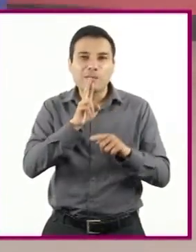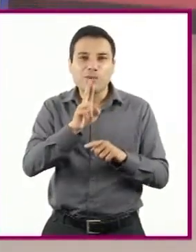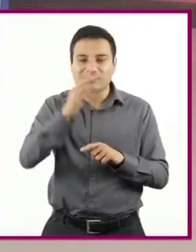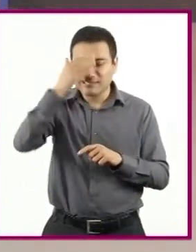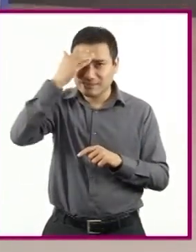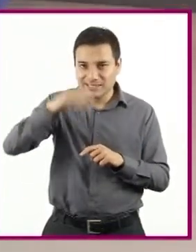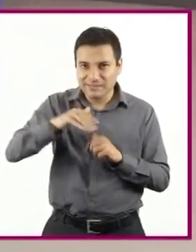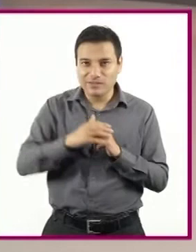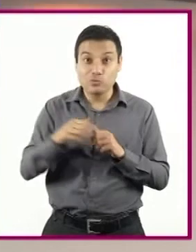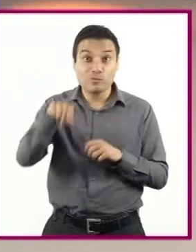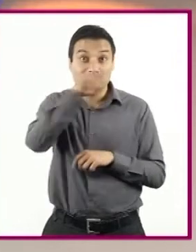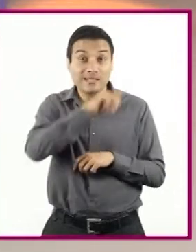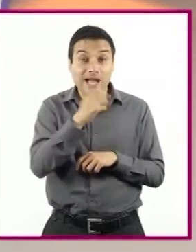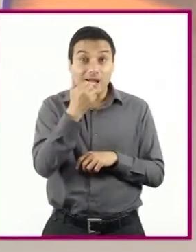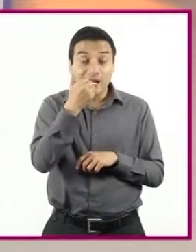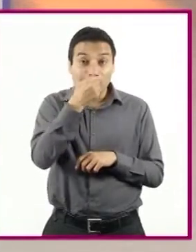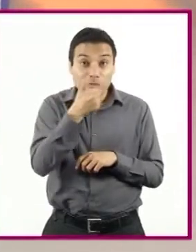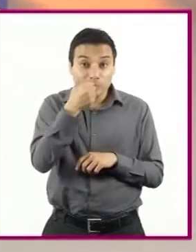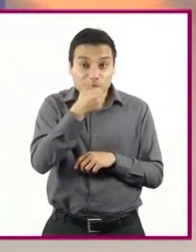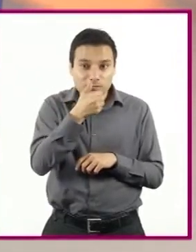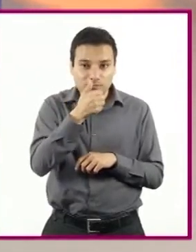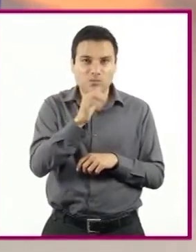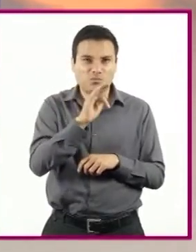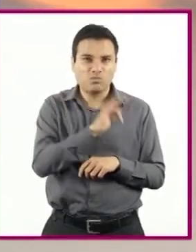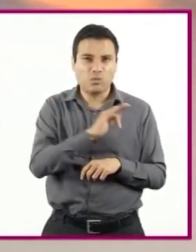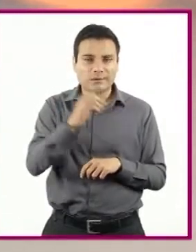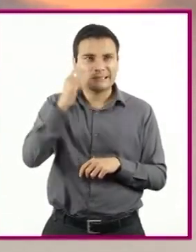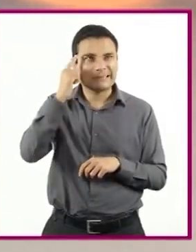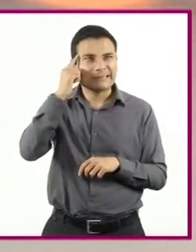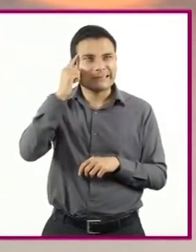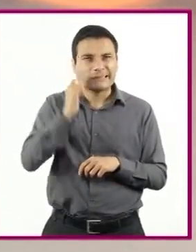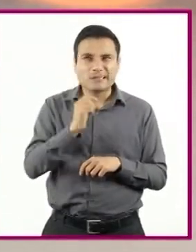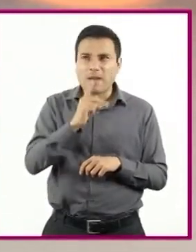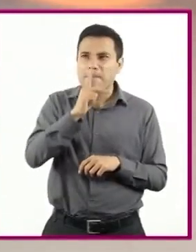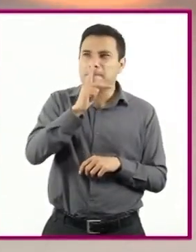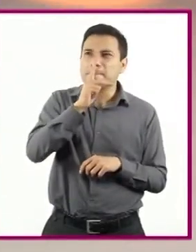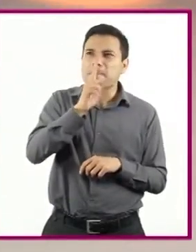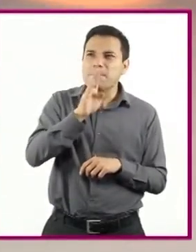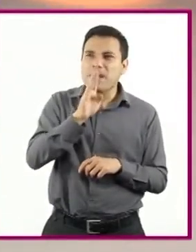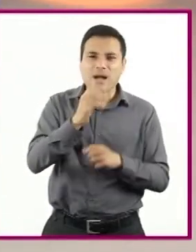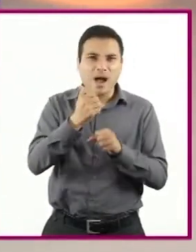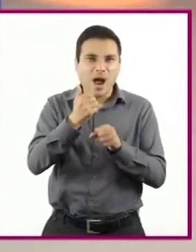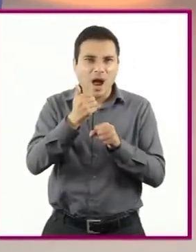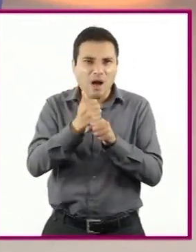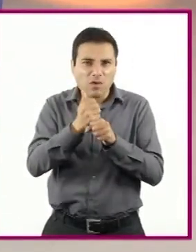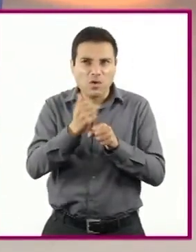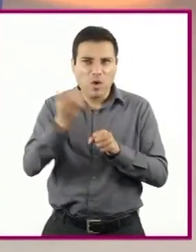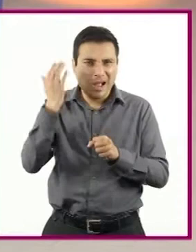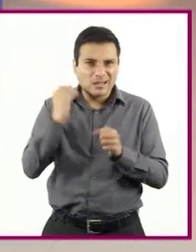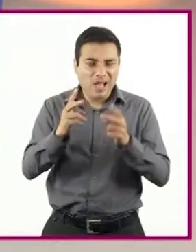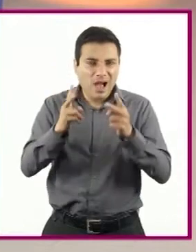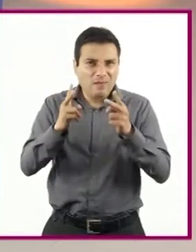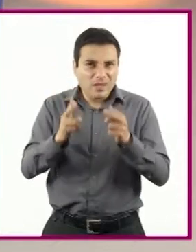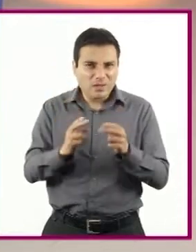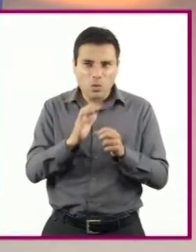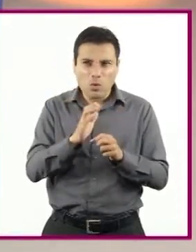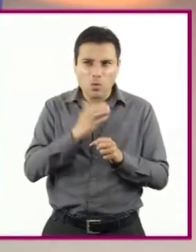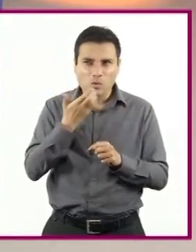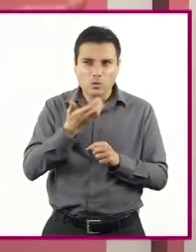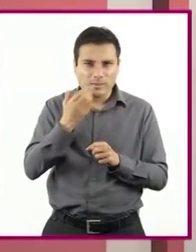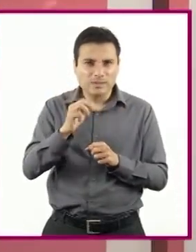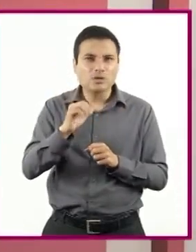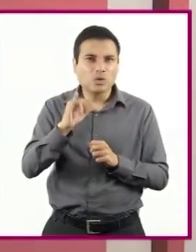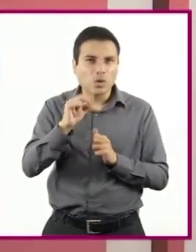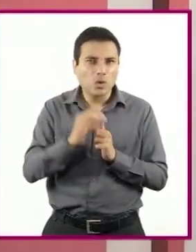los alumnos en casa podrían tratar de recordar si sus padres o abuelos, como el mío, dicen o decían estas